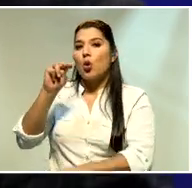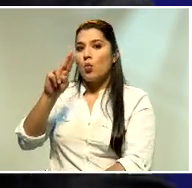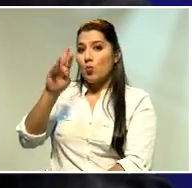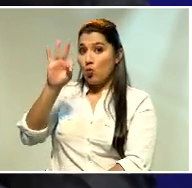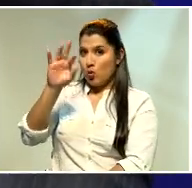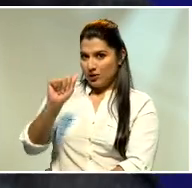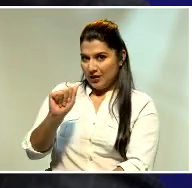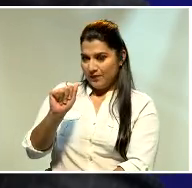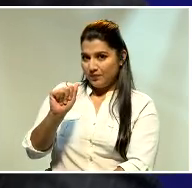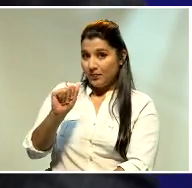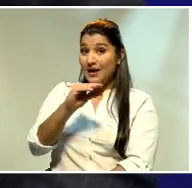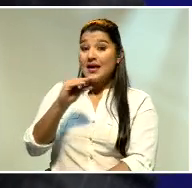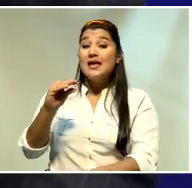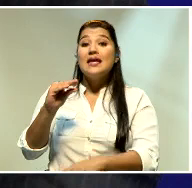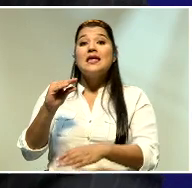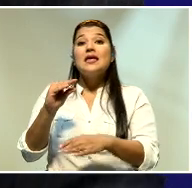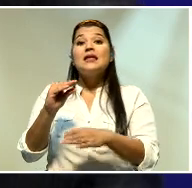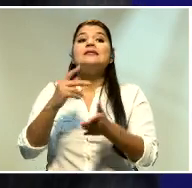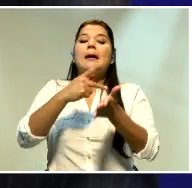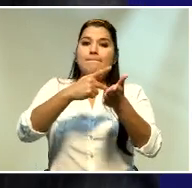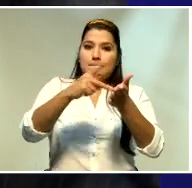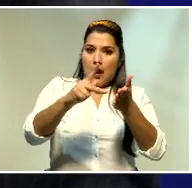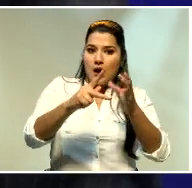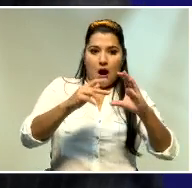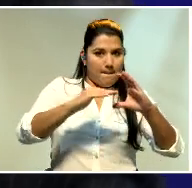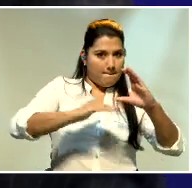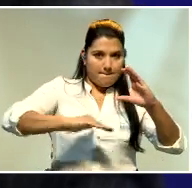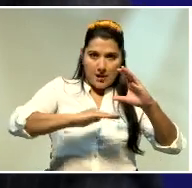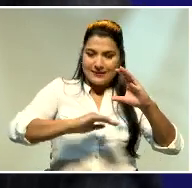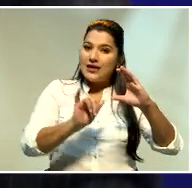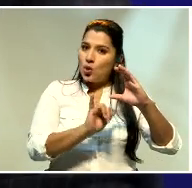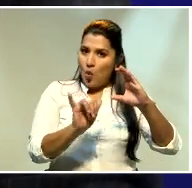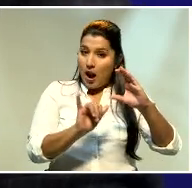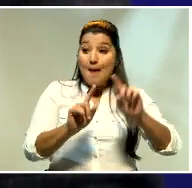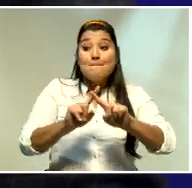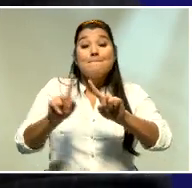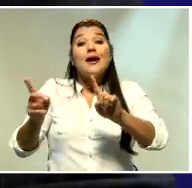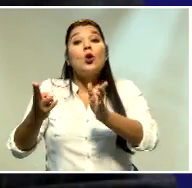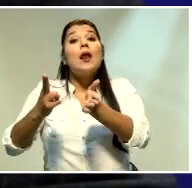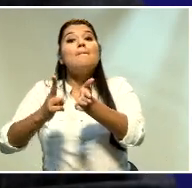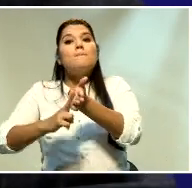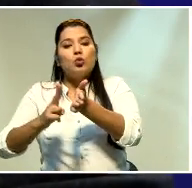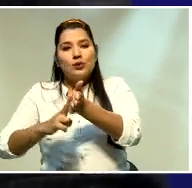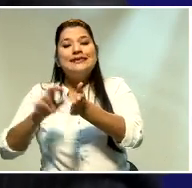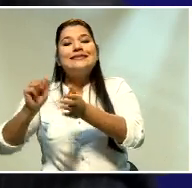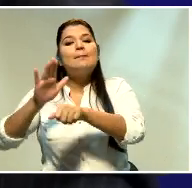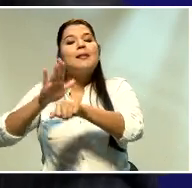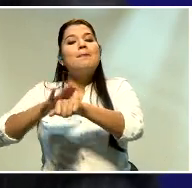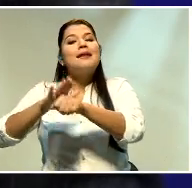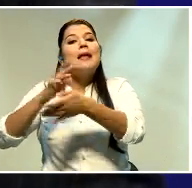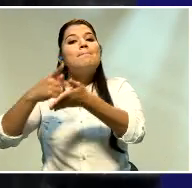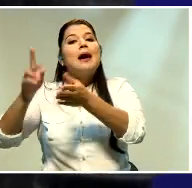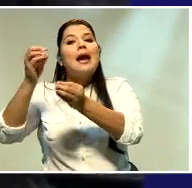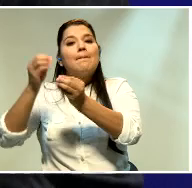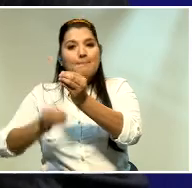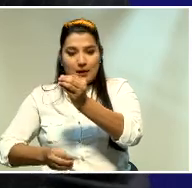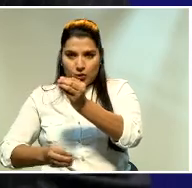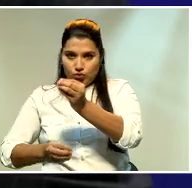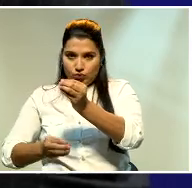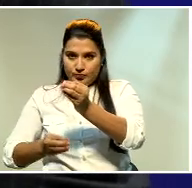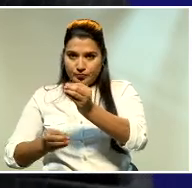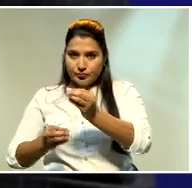periodo de gracia donde se paga el principal y algunas de las cosas penalidades digamos, no se llega a cobrar,